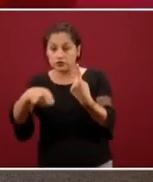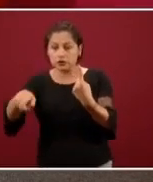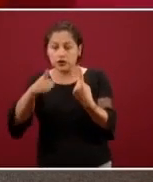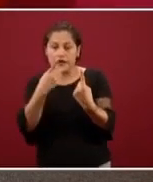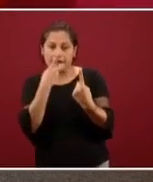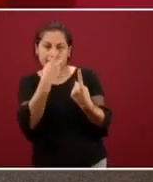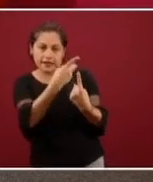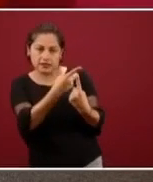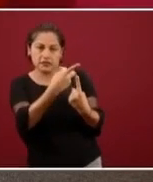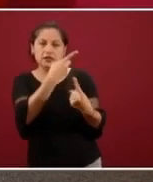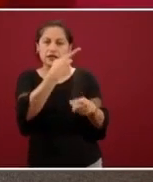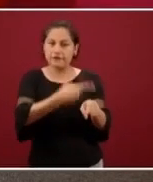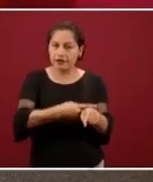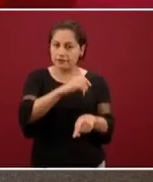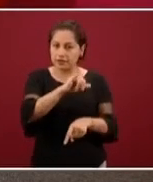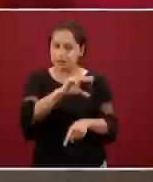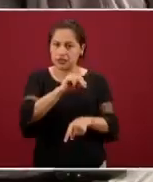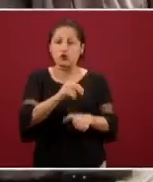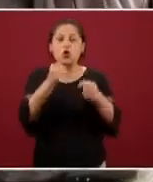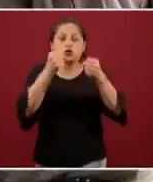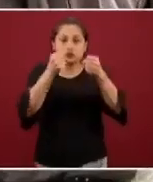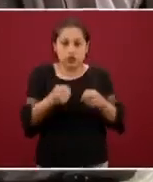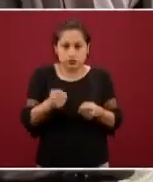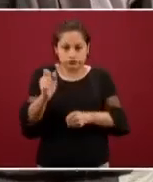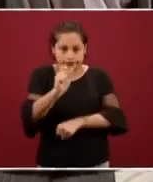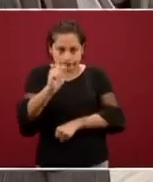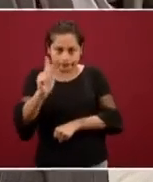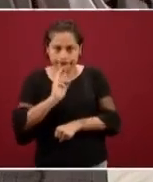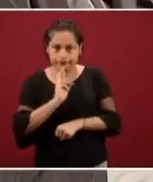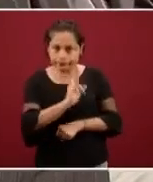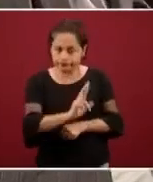es positivo y que realmente es positivo.